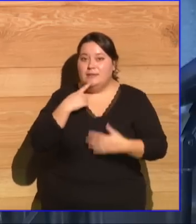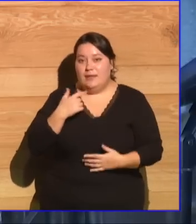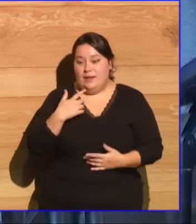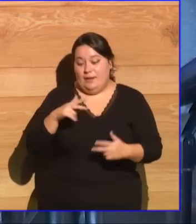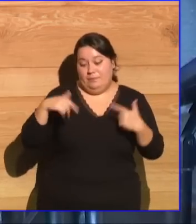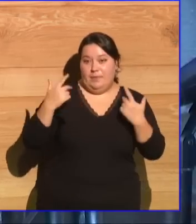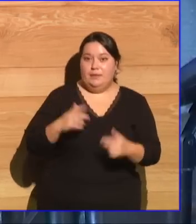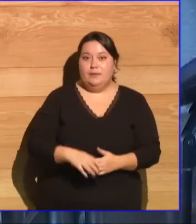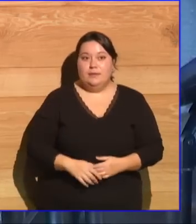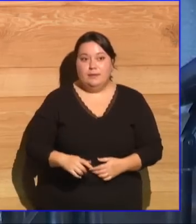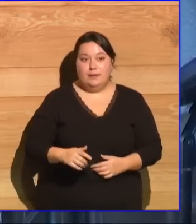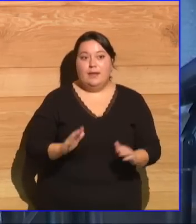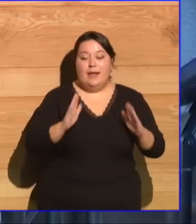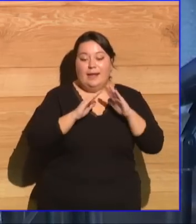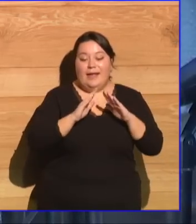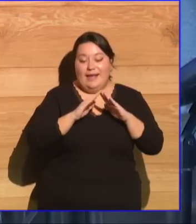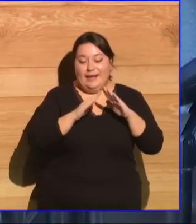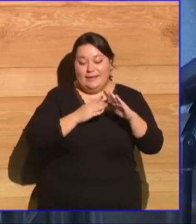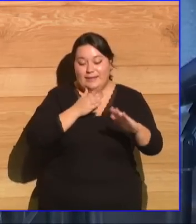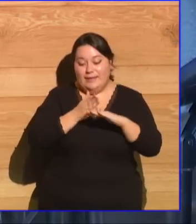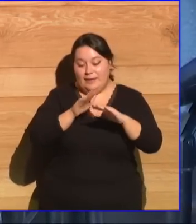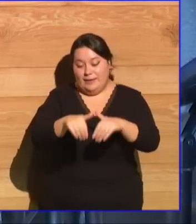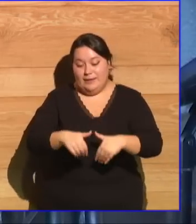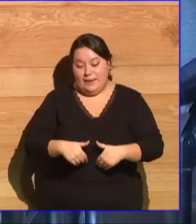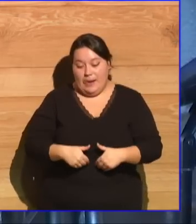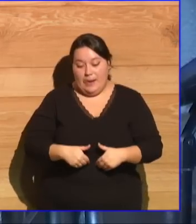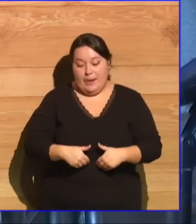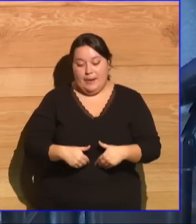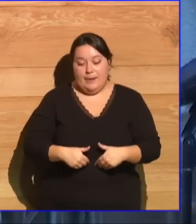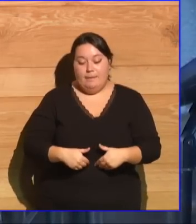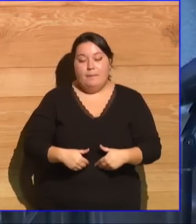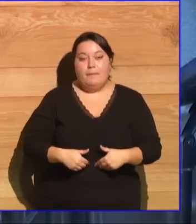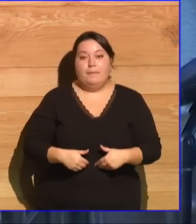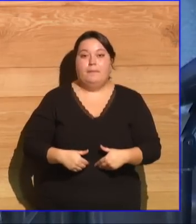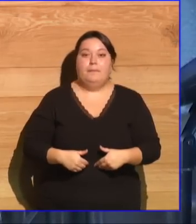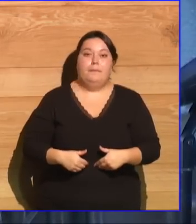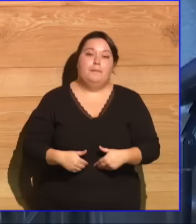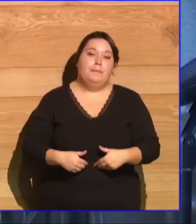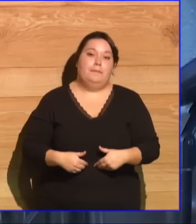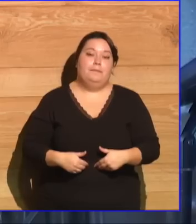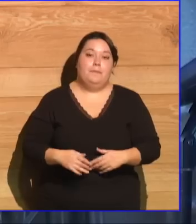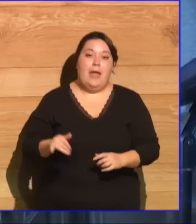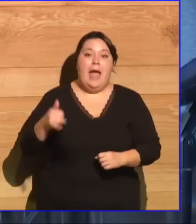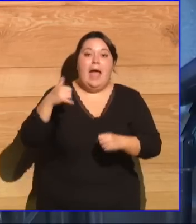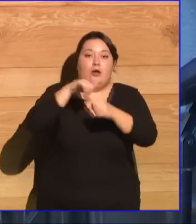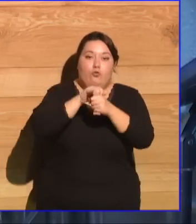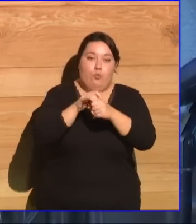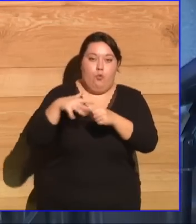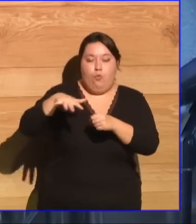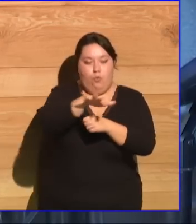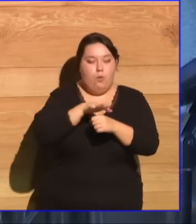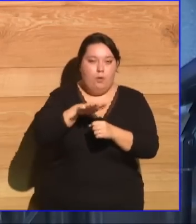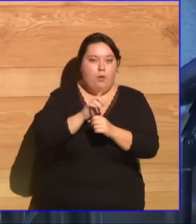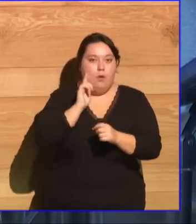Venga. En ese recorrido que están haciendo mientras regresan a casa, se encuentran que atraviesan el aeródromo. Y en ese momento